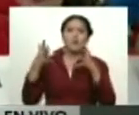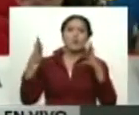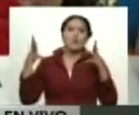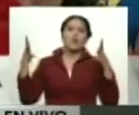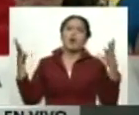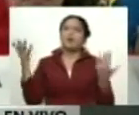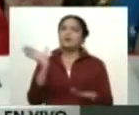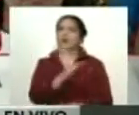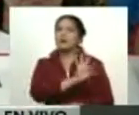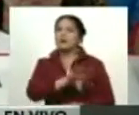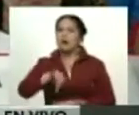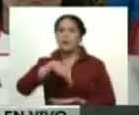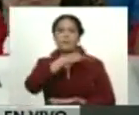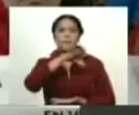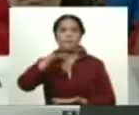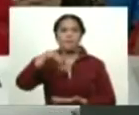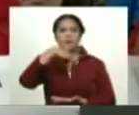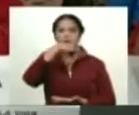su espiritualidad.